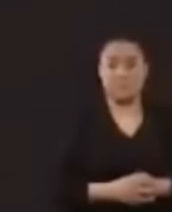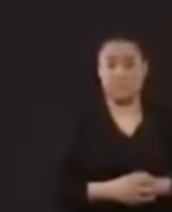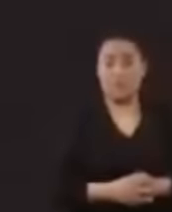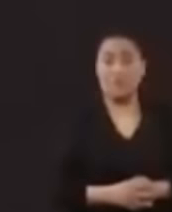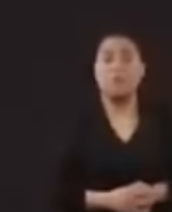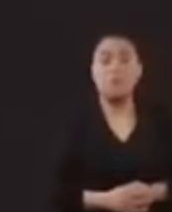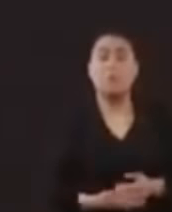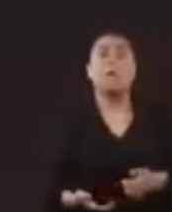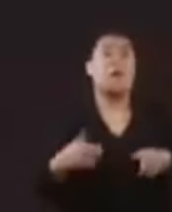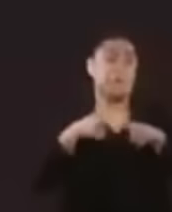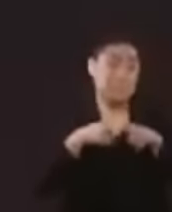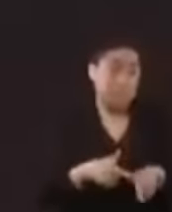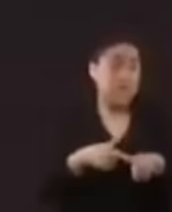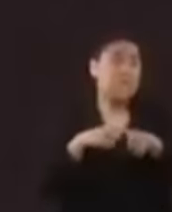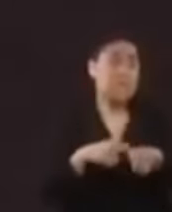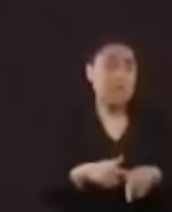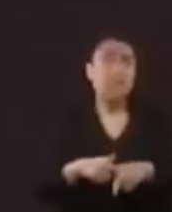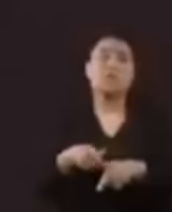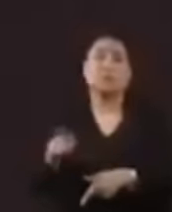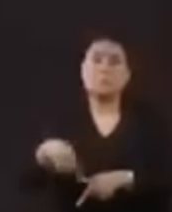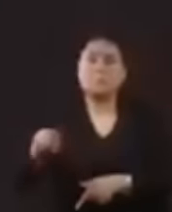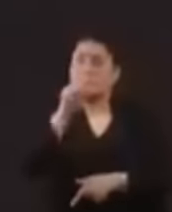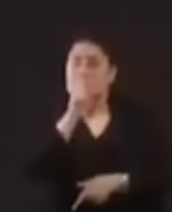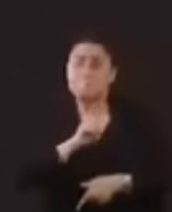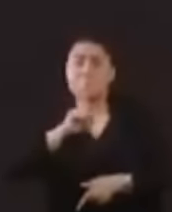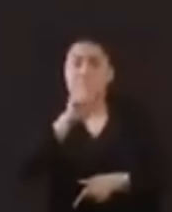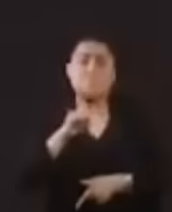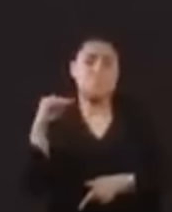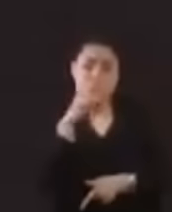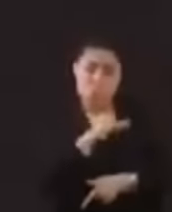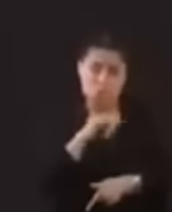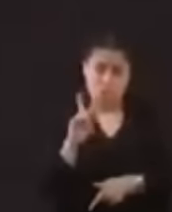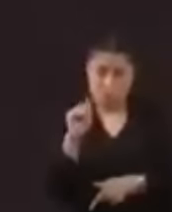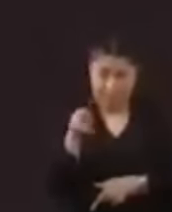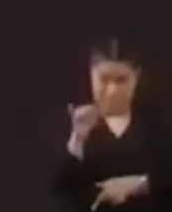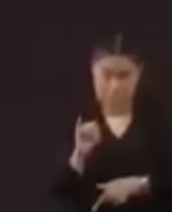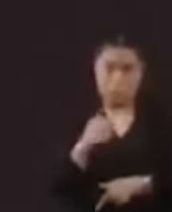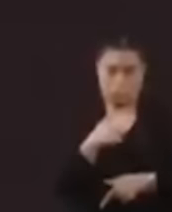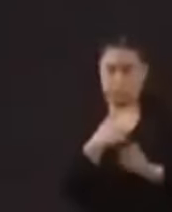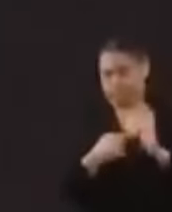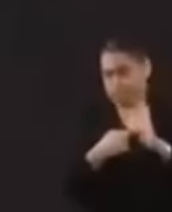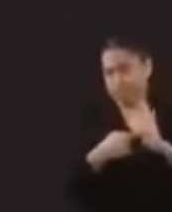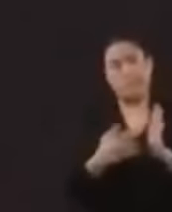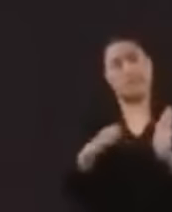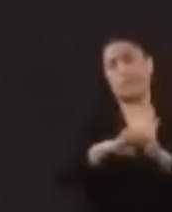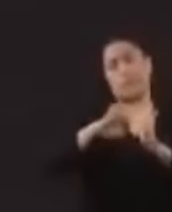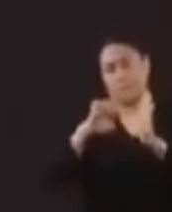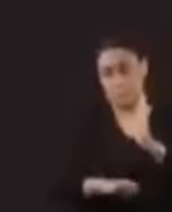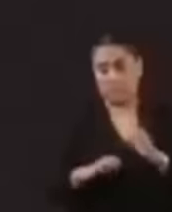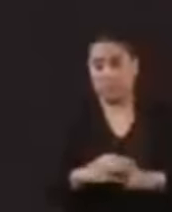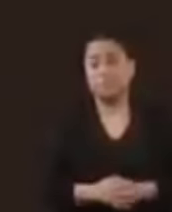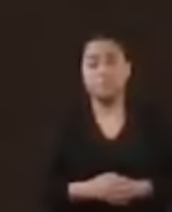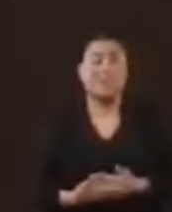constante de la oposición ha sido la mentira y la hipocresía, y lo voy a demostrar con un ejemplo. En